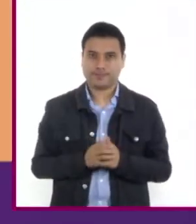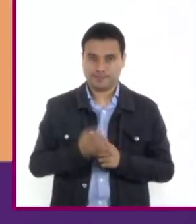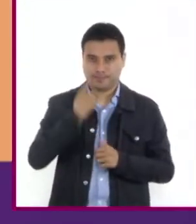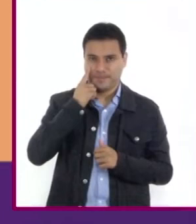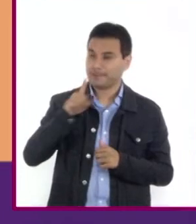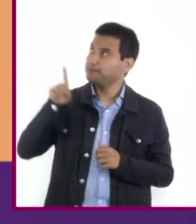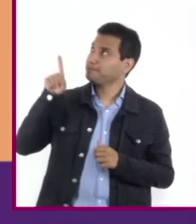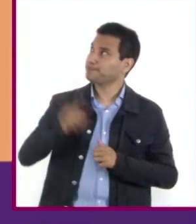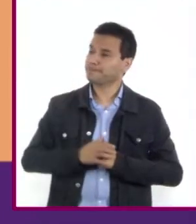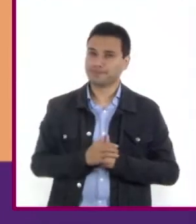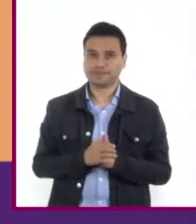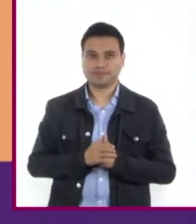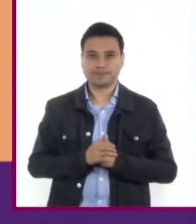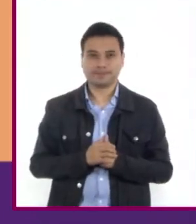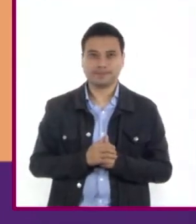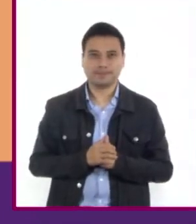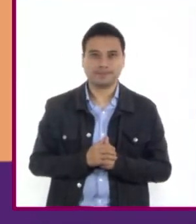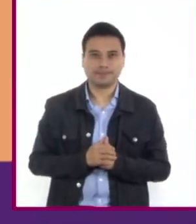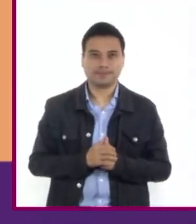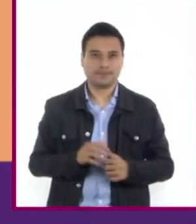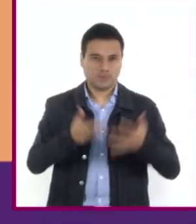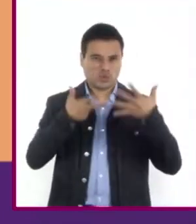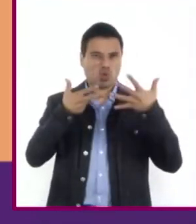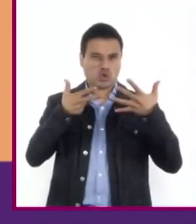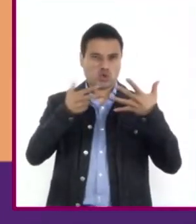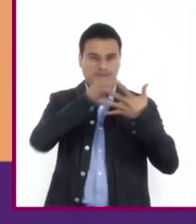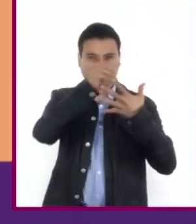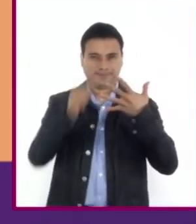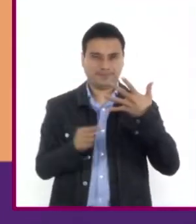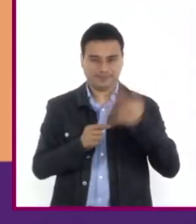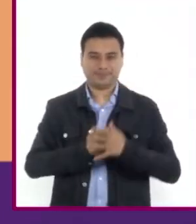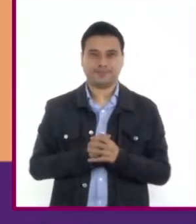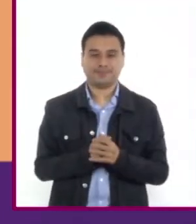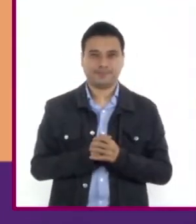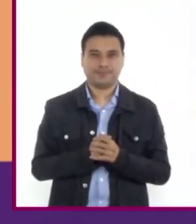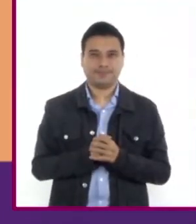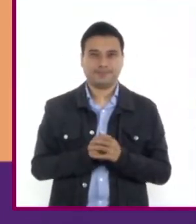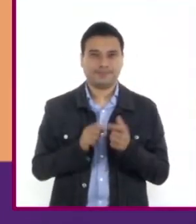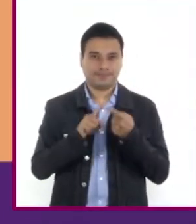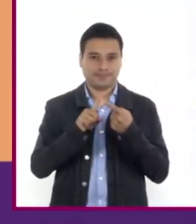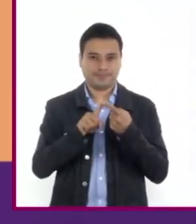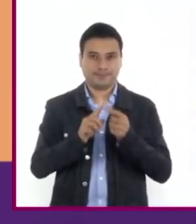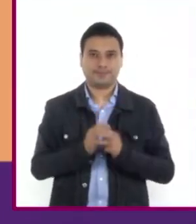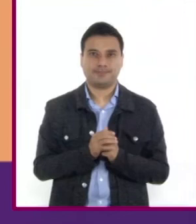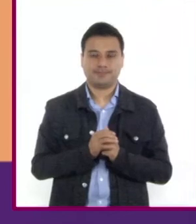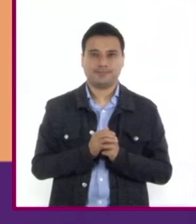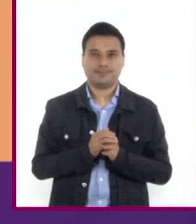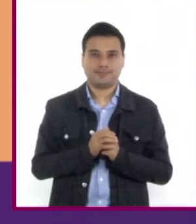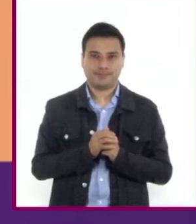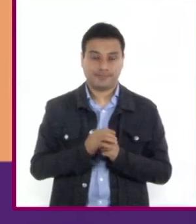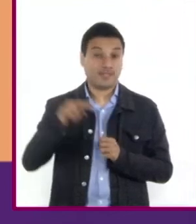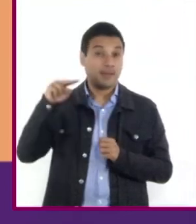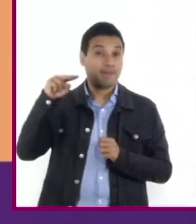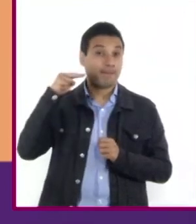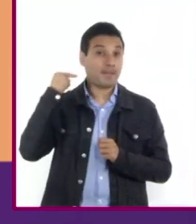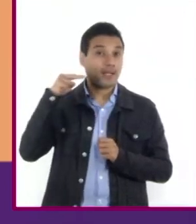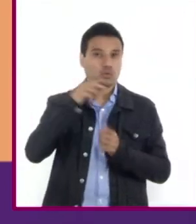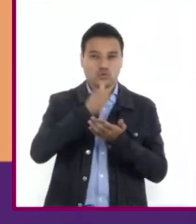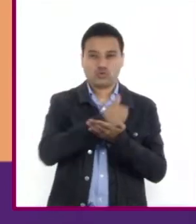Los acontecimientos son los 8 siguientes. 1. Fundación de la Villa Rica de la